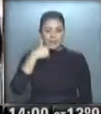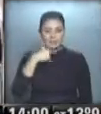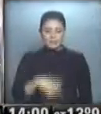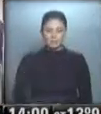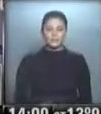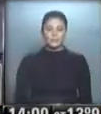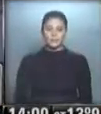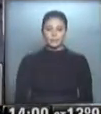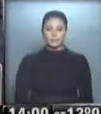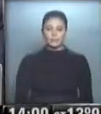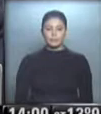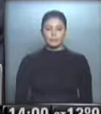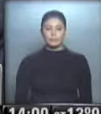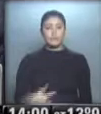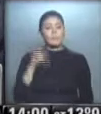acá